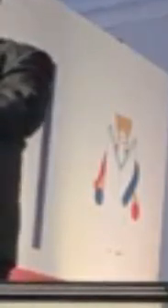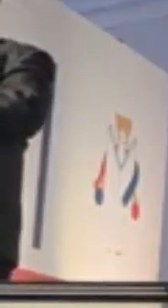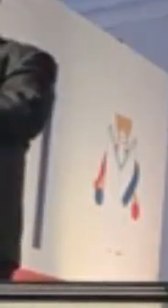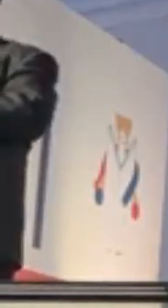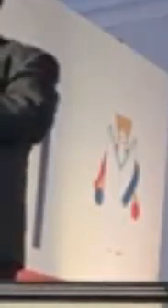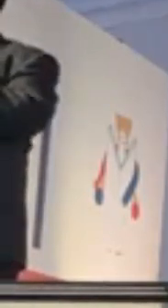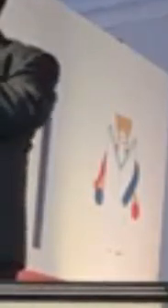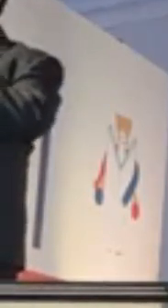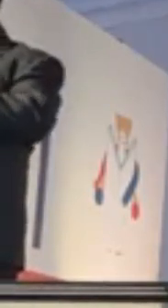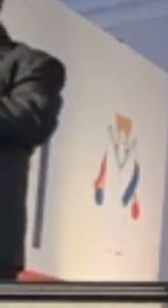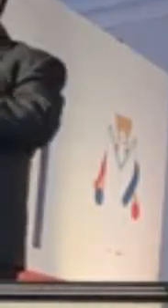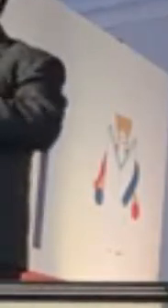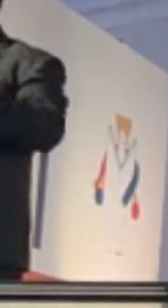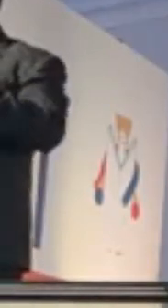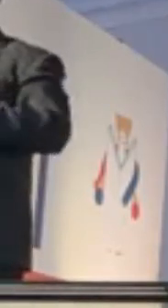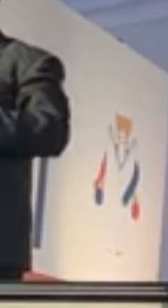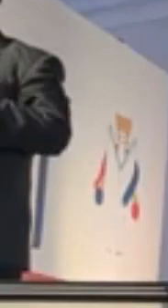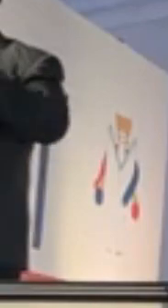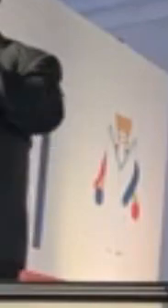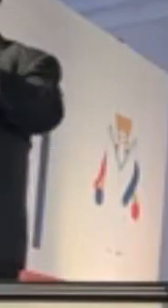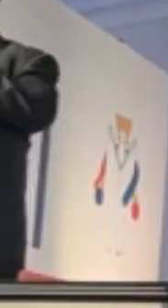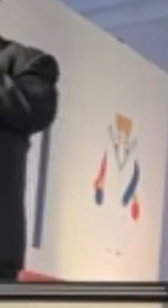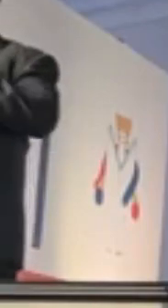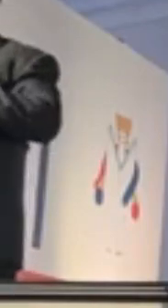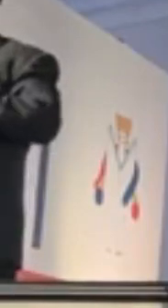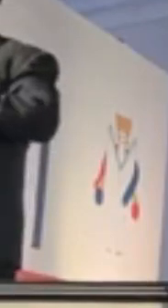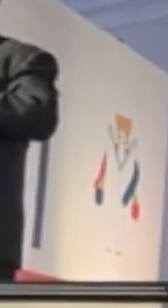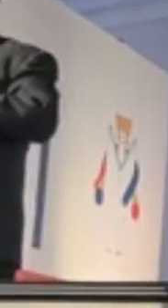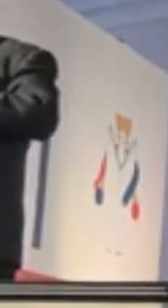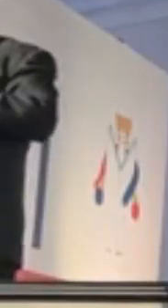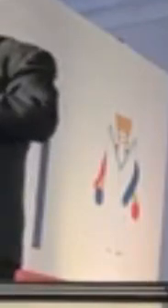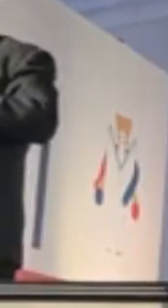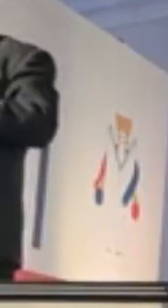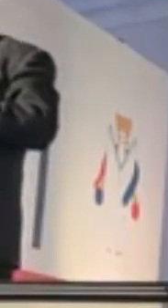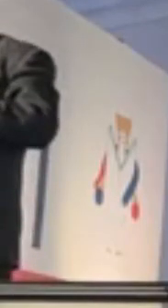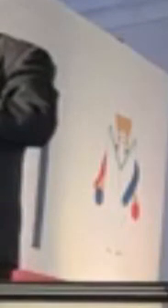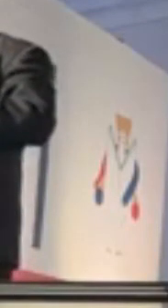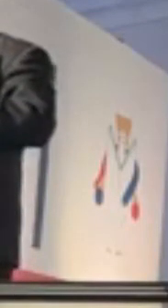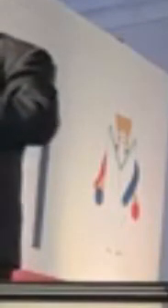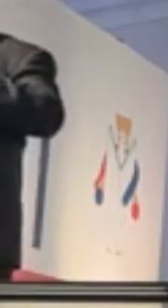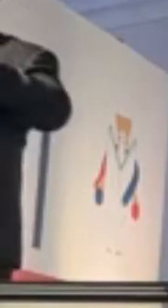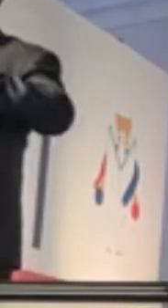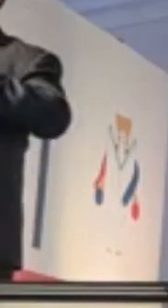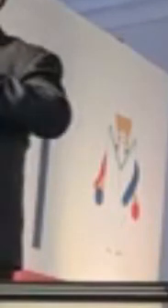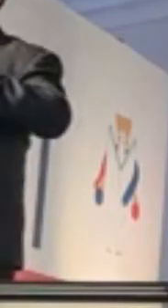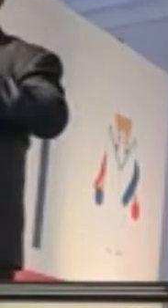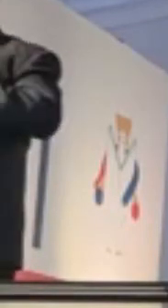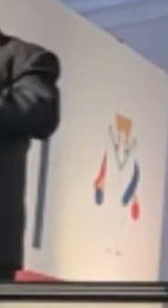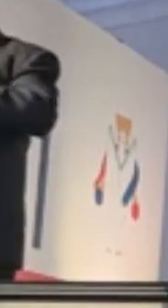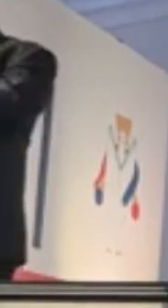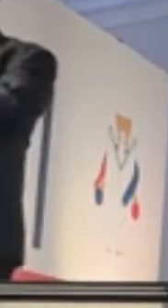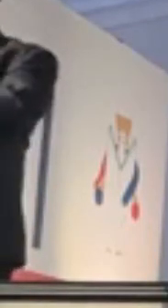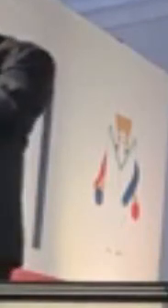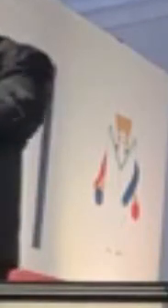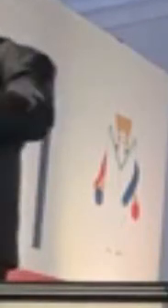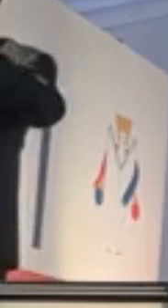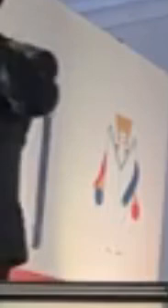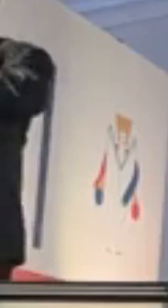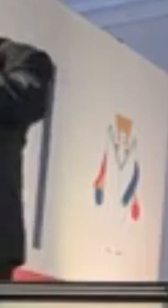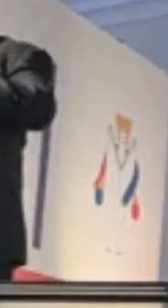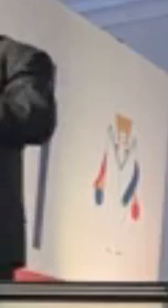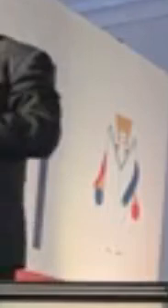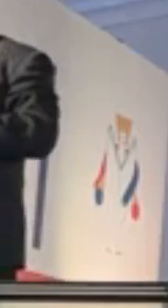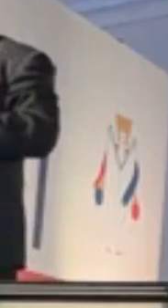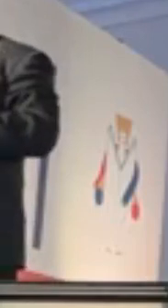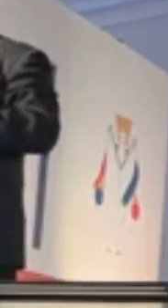de México, pues ahí tenemos, ¿no?, a Andrés Manuel López Obrador, a pesar de todo, con unos niveles de popularidad muy altos, a pesar de